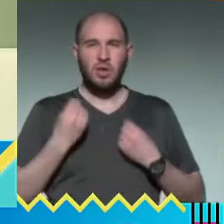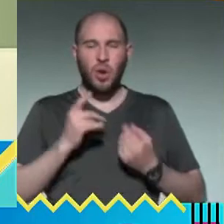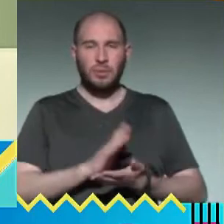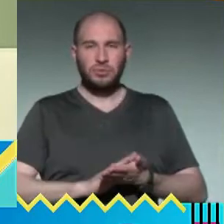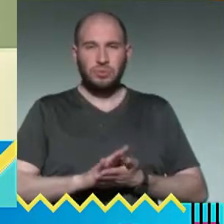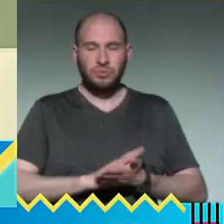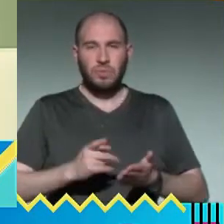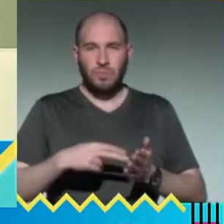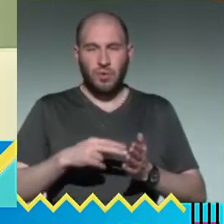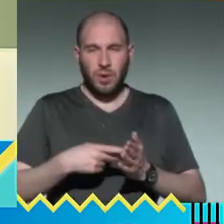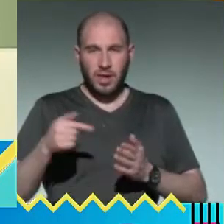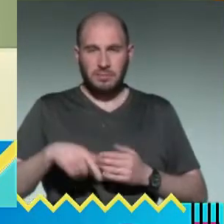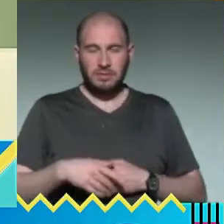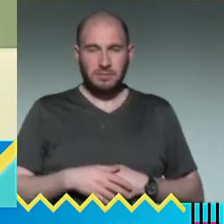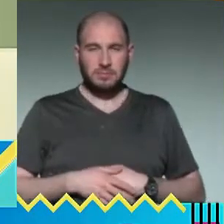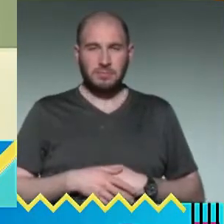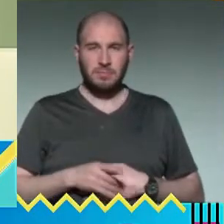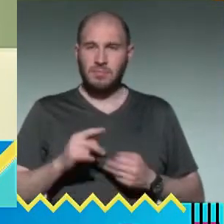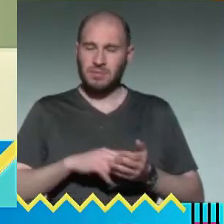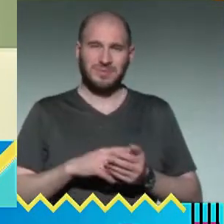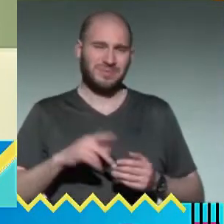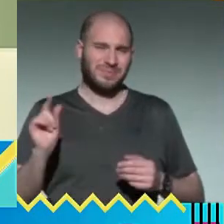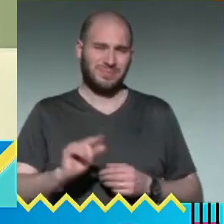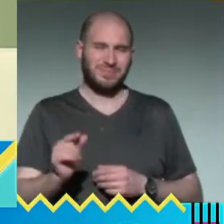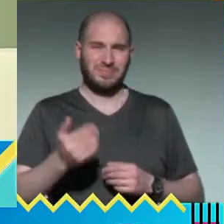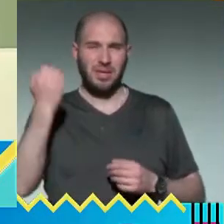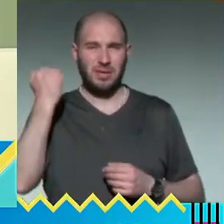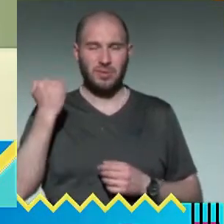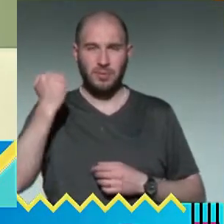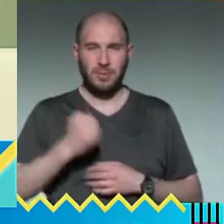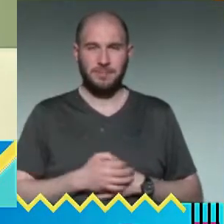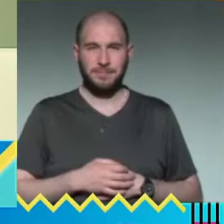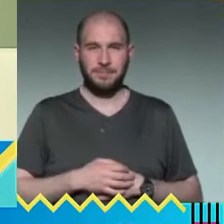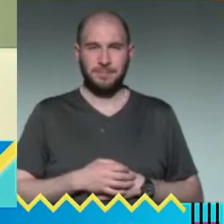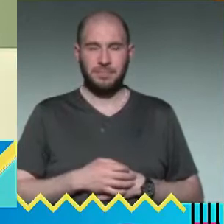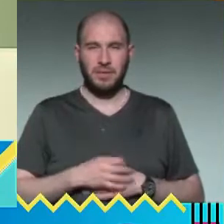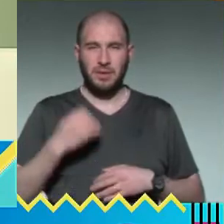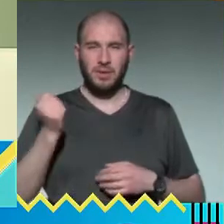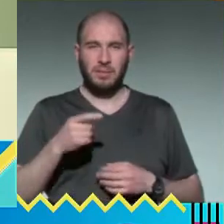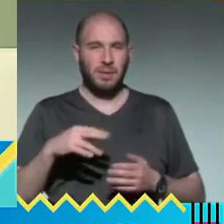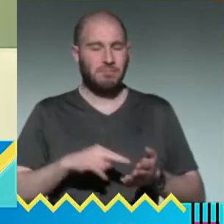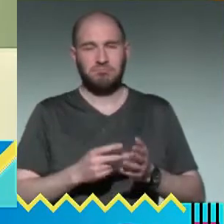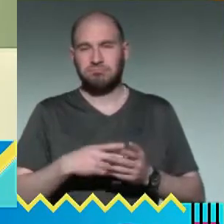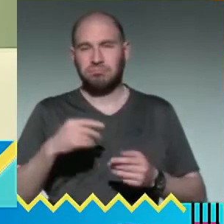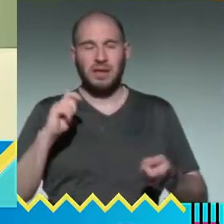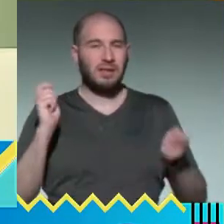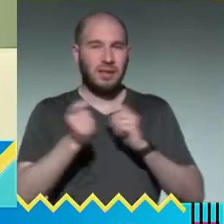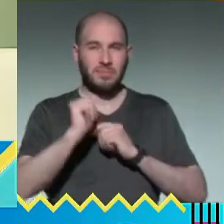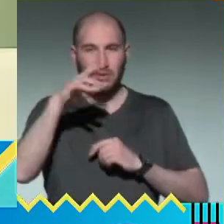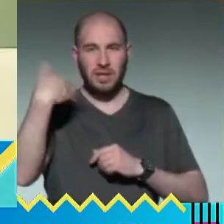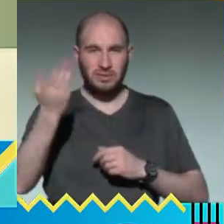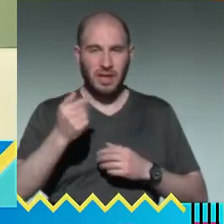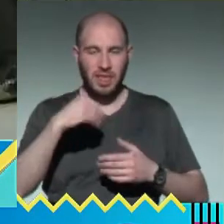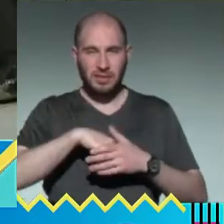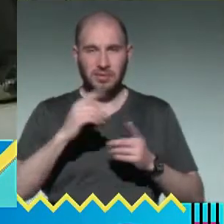salir de estas situaciones tan precarias y de estas economías, digamos, tan susceptibles a los cambios externos e